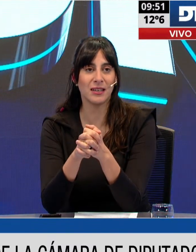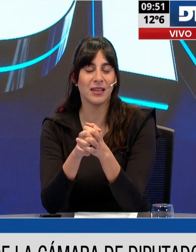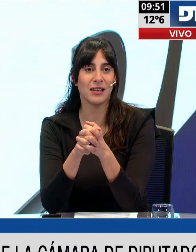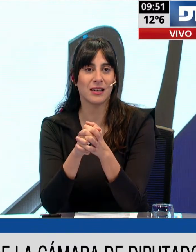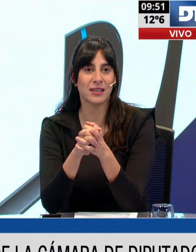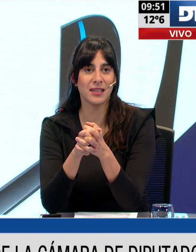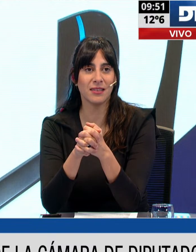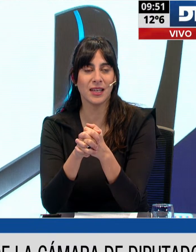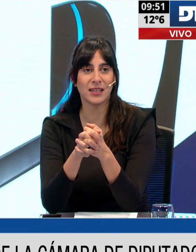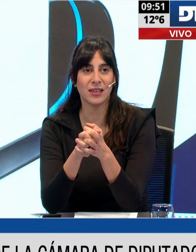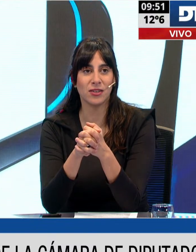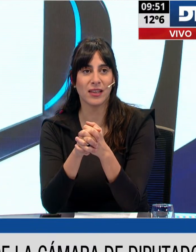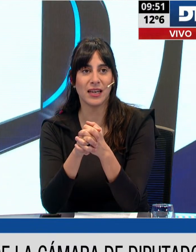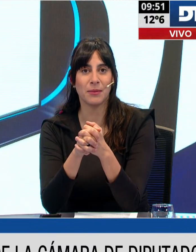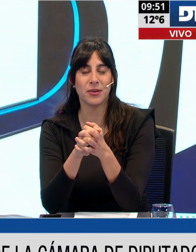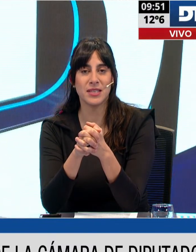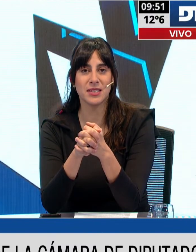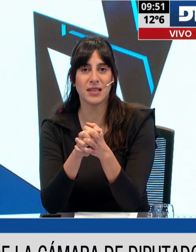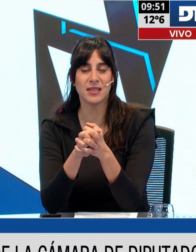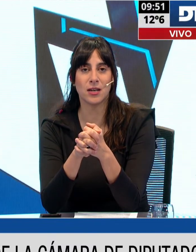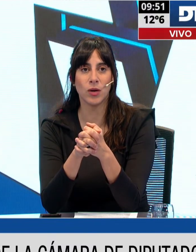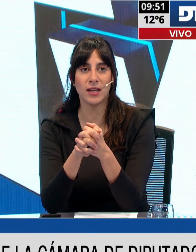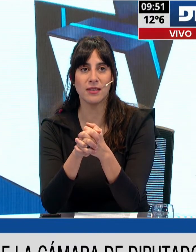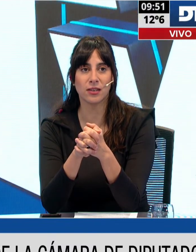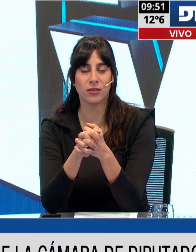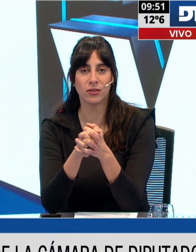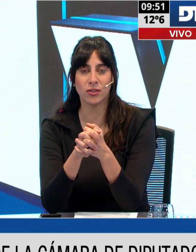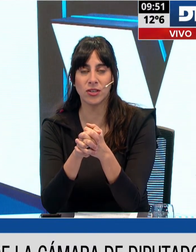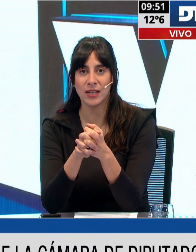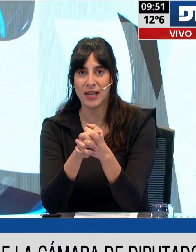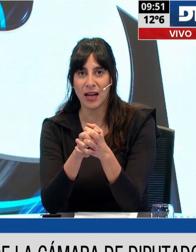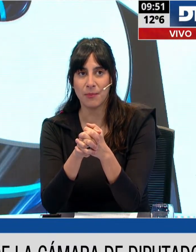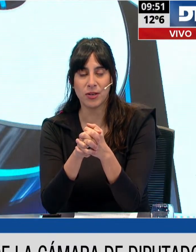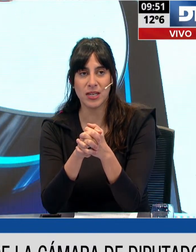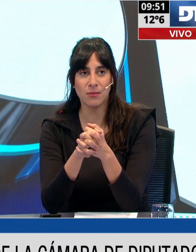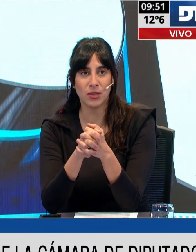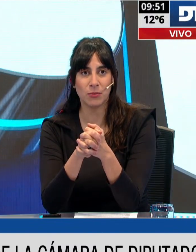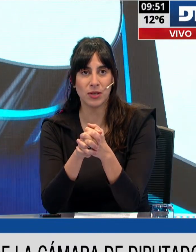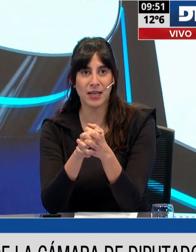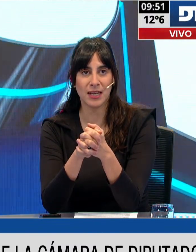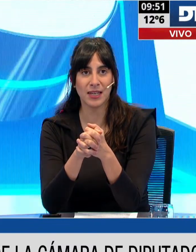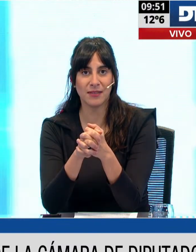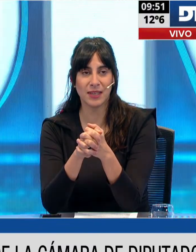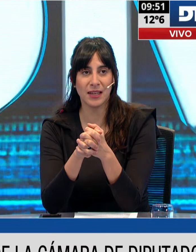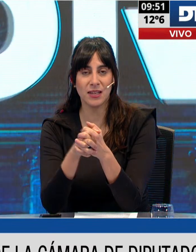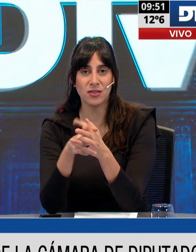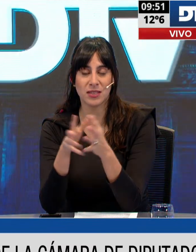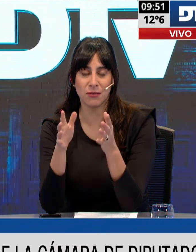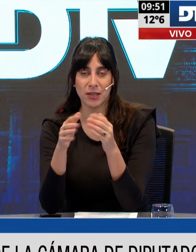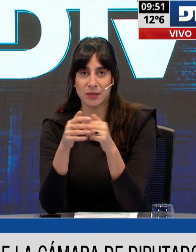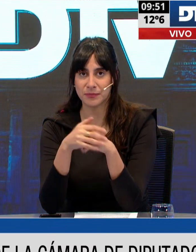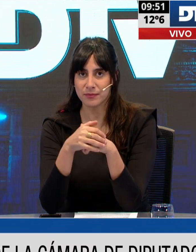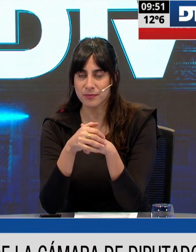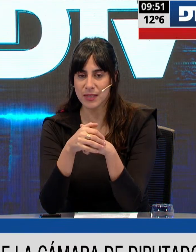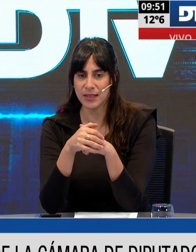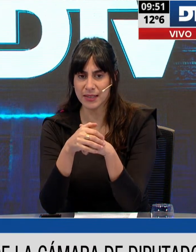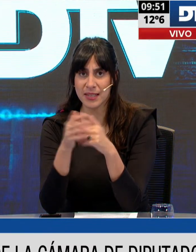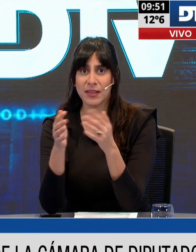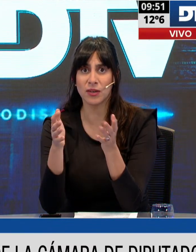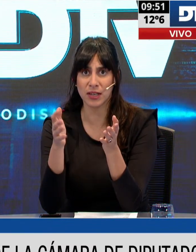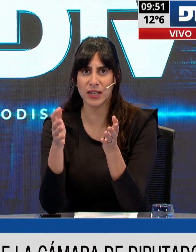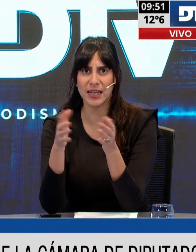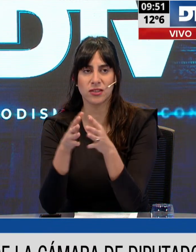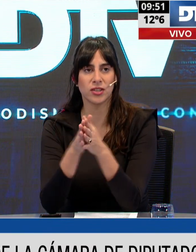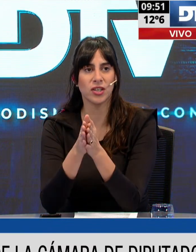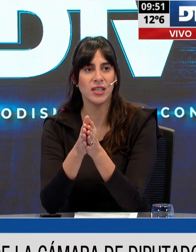¿no? El reciente ganador de la provincia de San Juan derrotó al peronismo después de una gran cantidad de años y bueno,